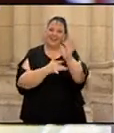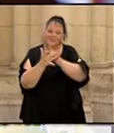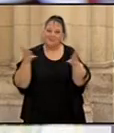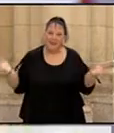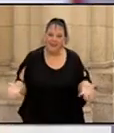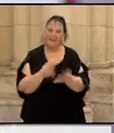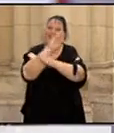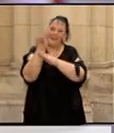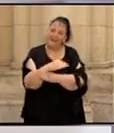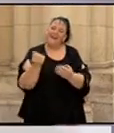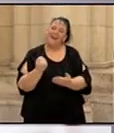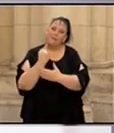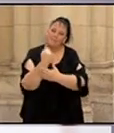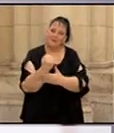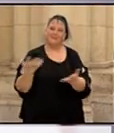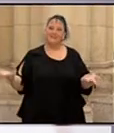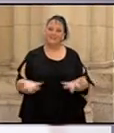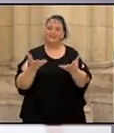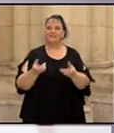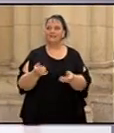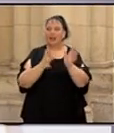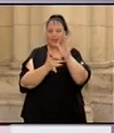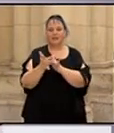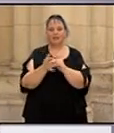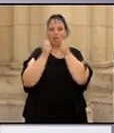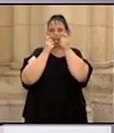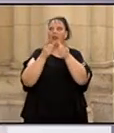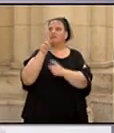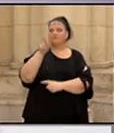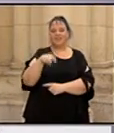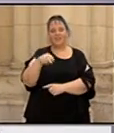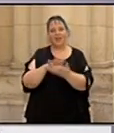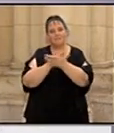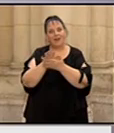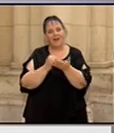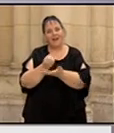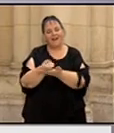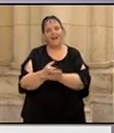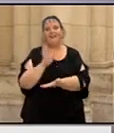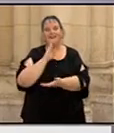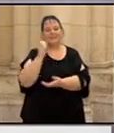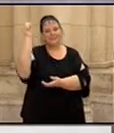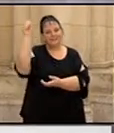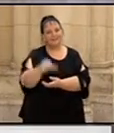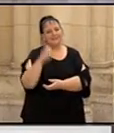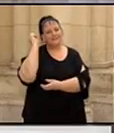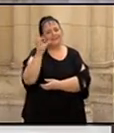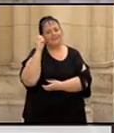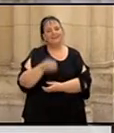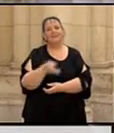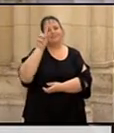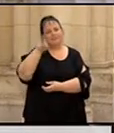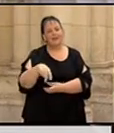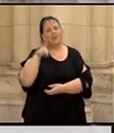alienta. Es Jesús, y entonces vemos que es verdad estas palabras que hemos escuchado hace un instante. Es un